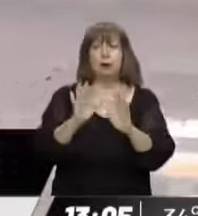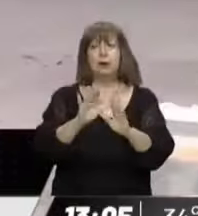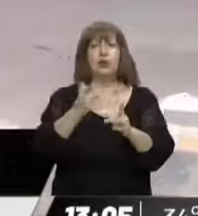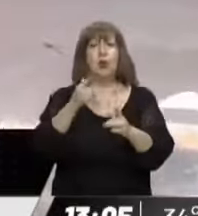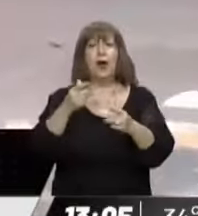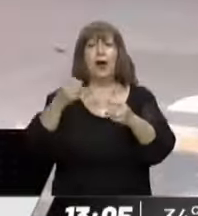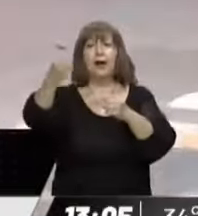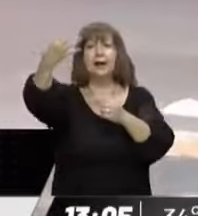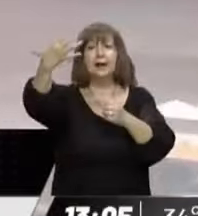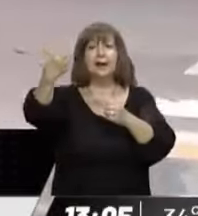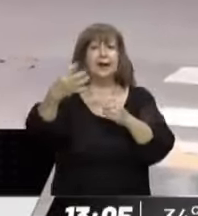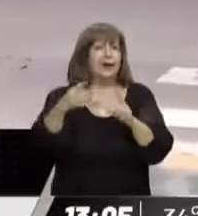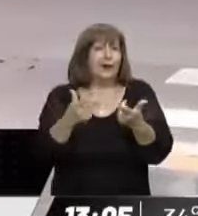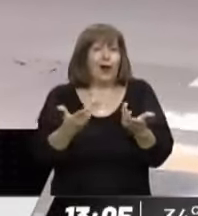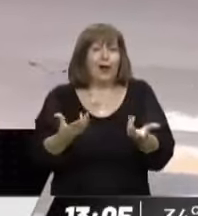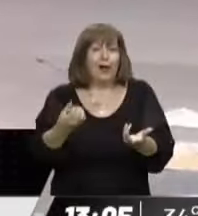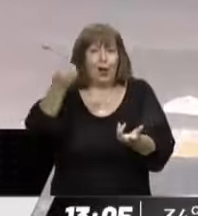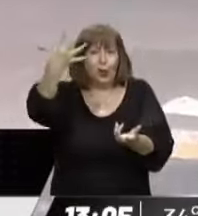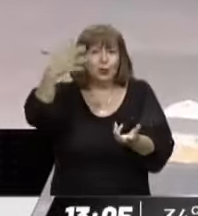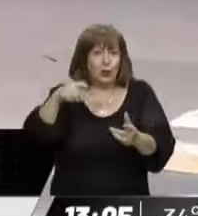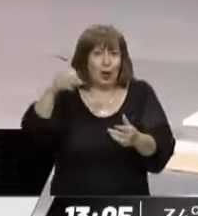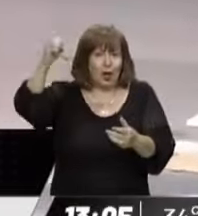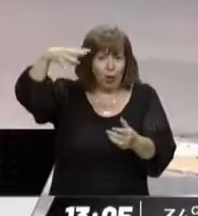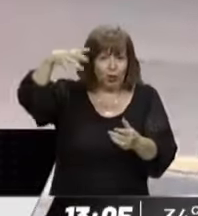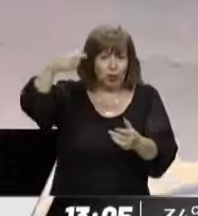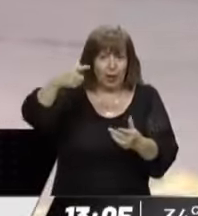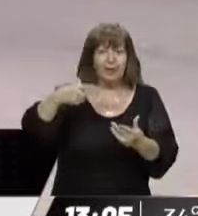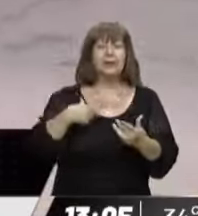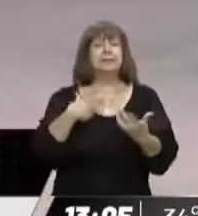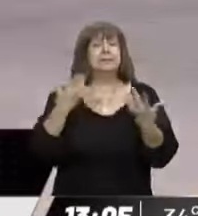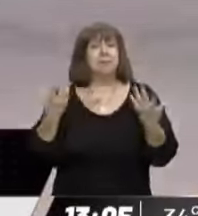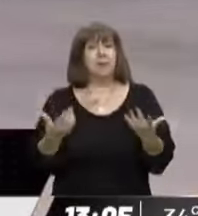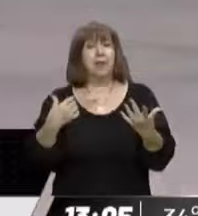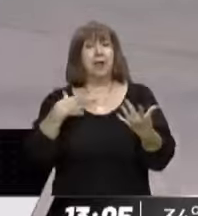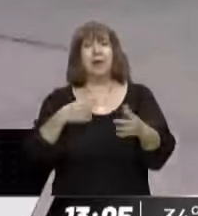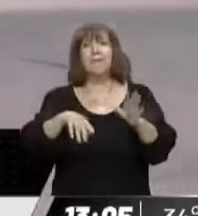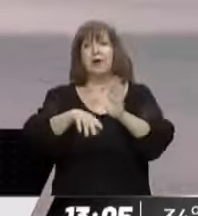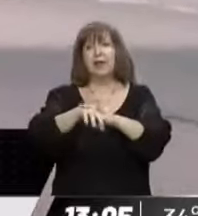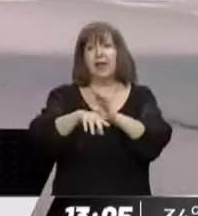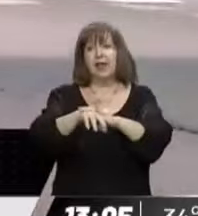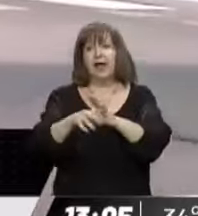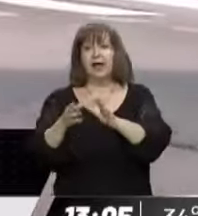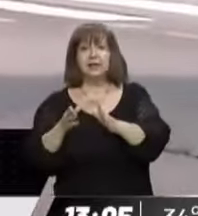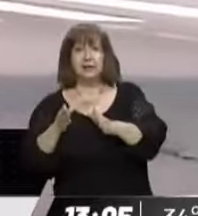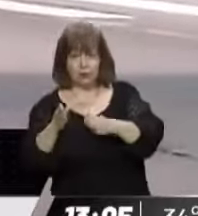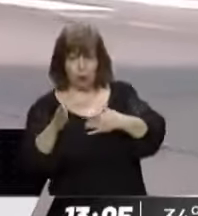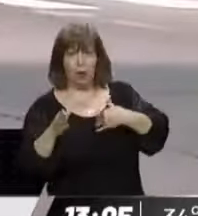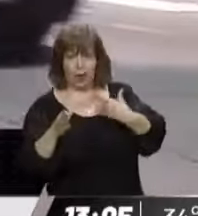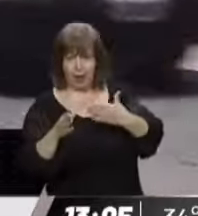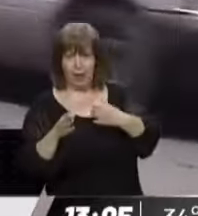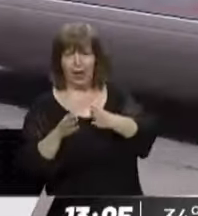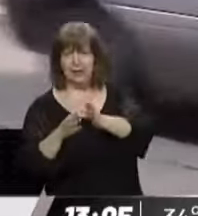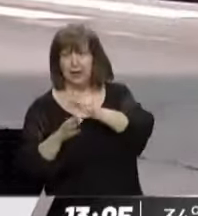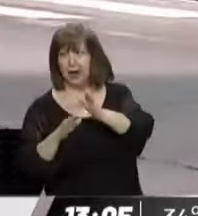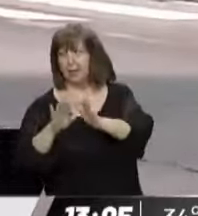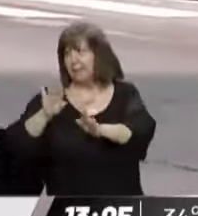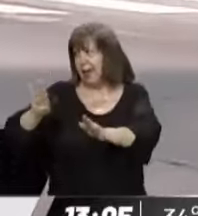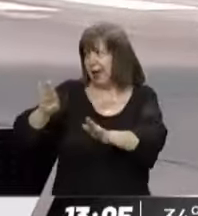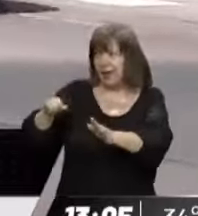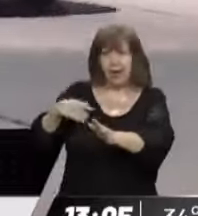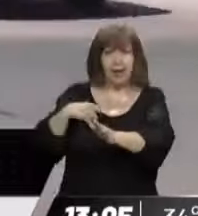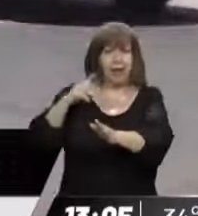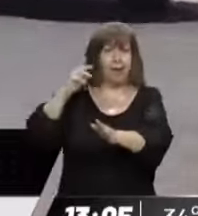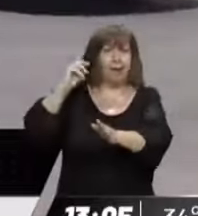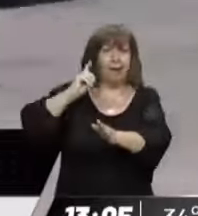hay eh prioridad de paso no porque a pesar de que uno vaya por la derecha y que diga Bueno yo tengo el paso la gente no lo